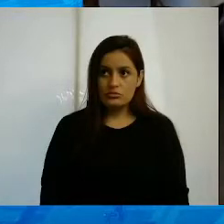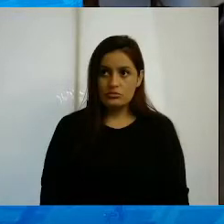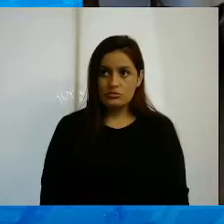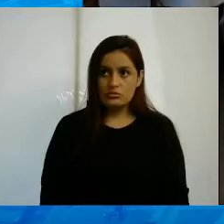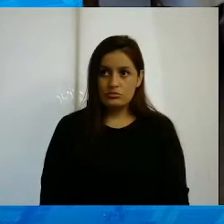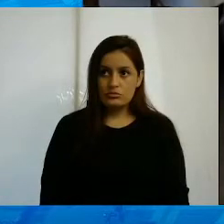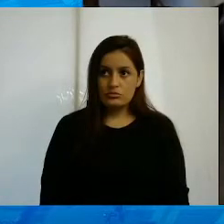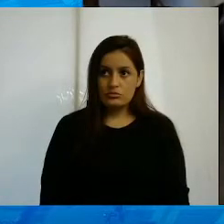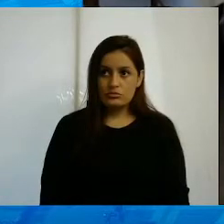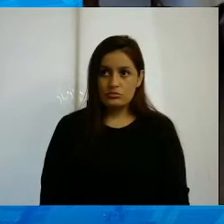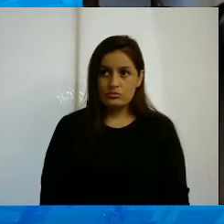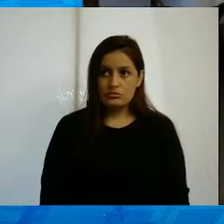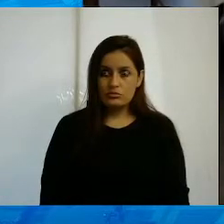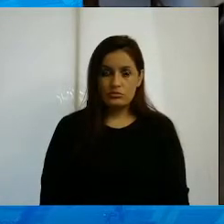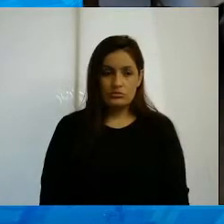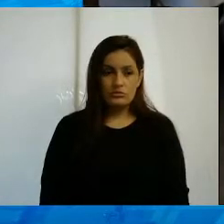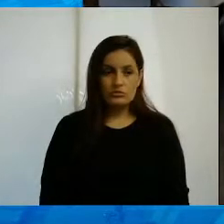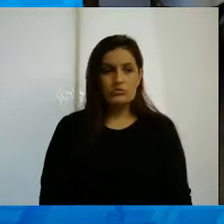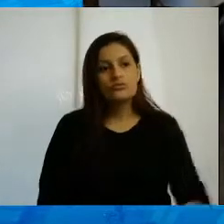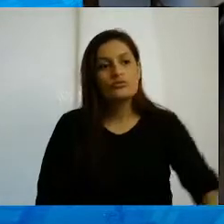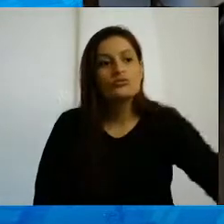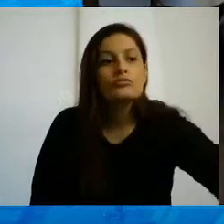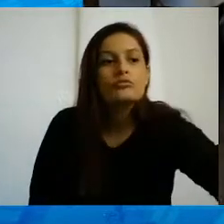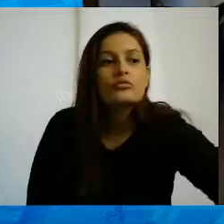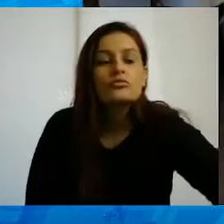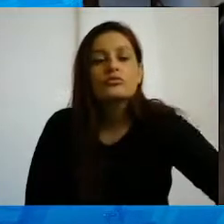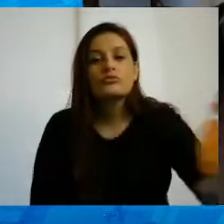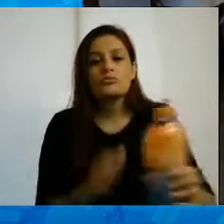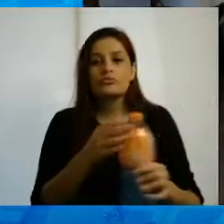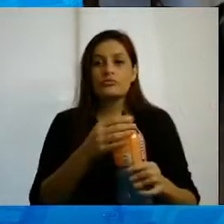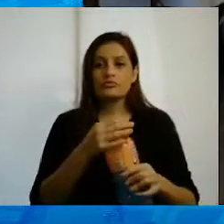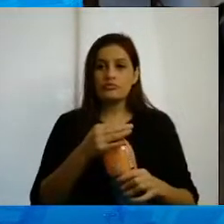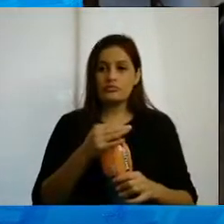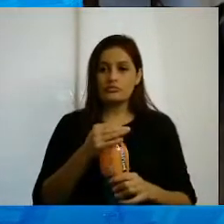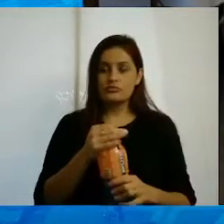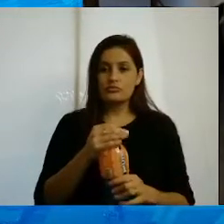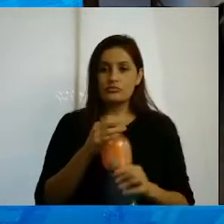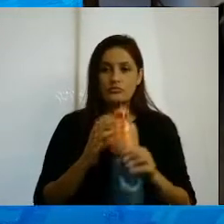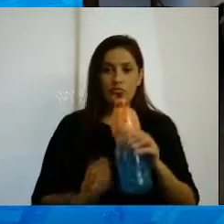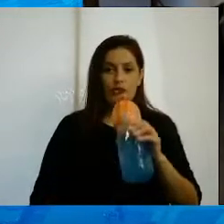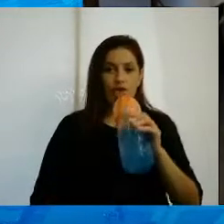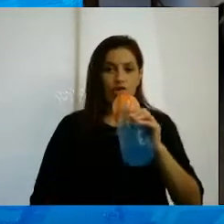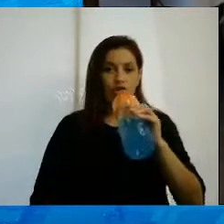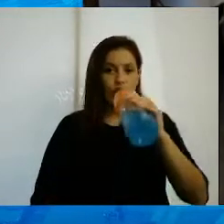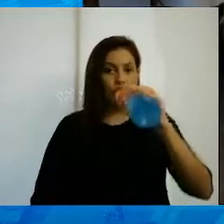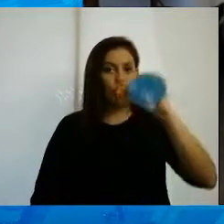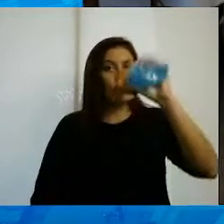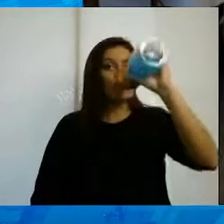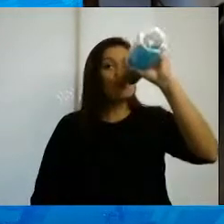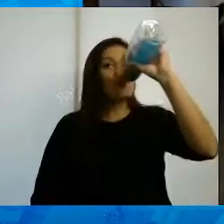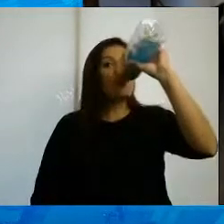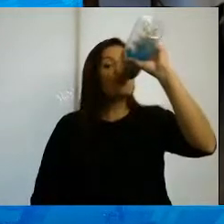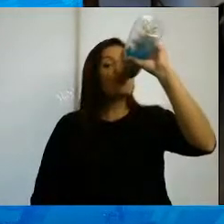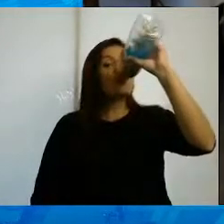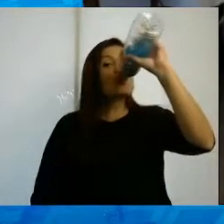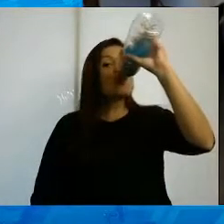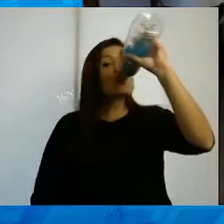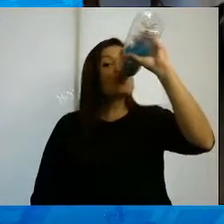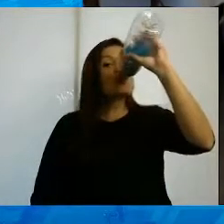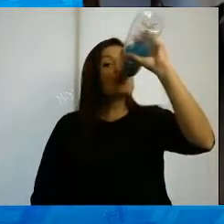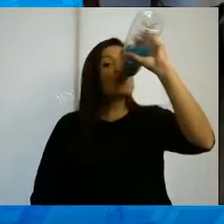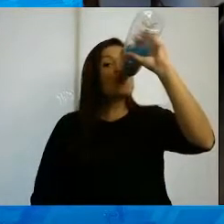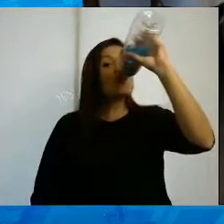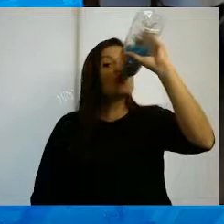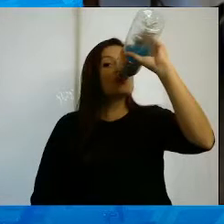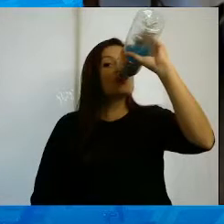siempre. Salvo que en una nueva instancia acordemos antes de dar las palabras que lo hagamos así. O salvo que ahora